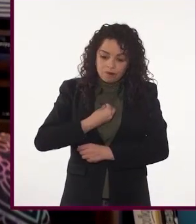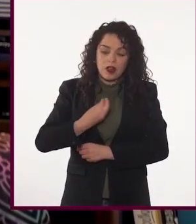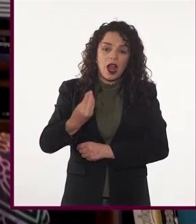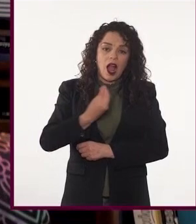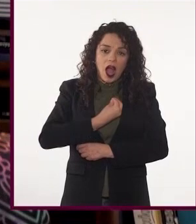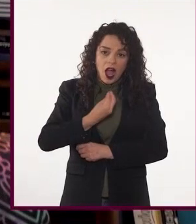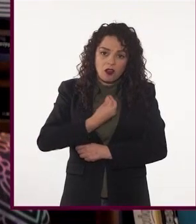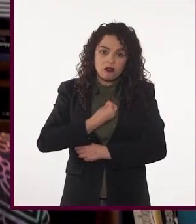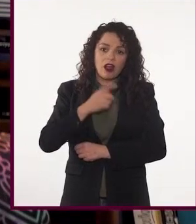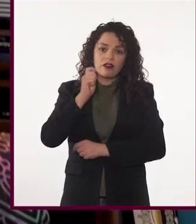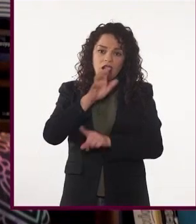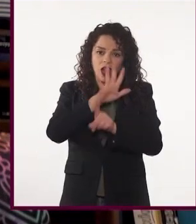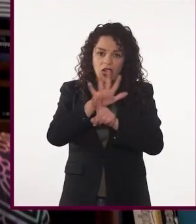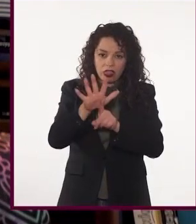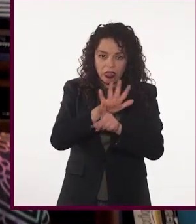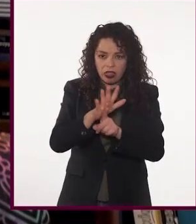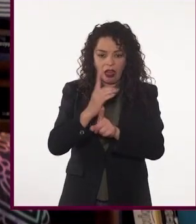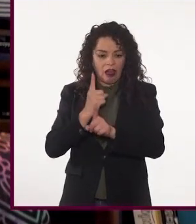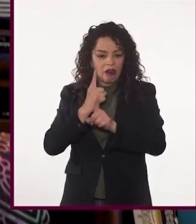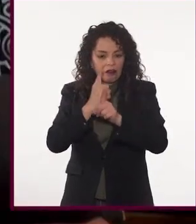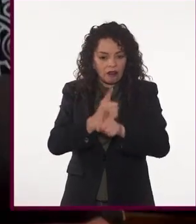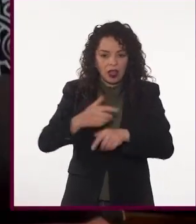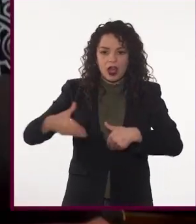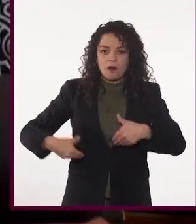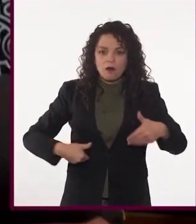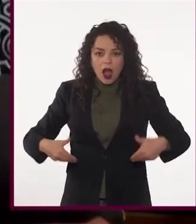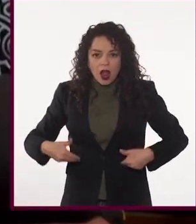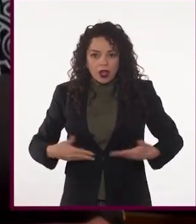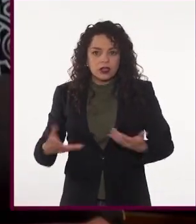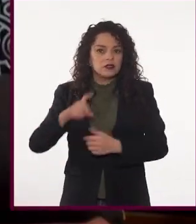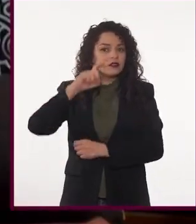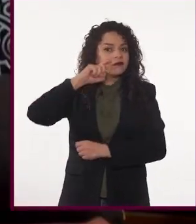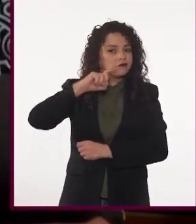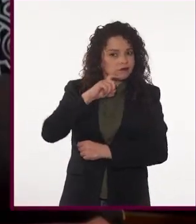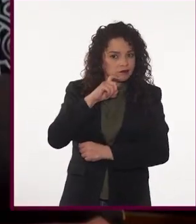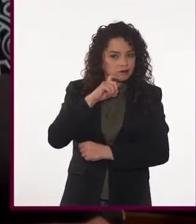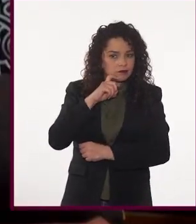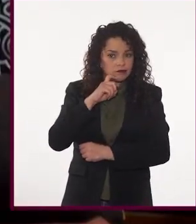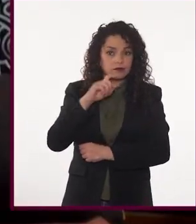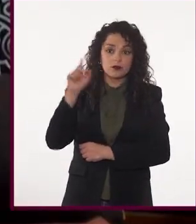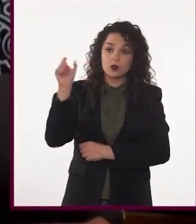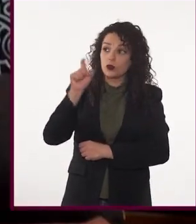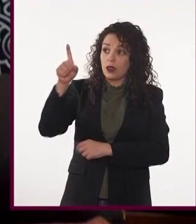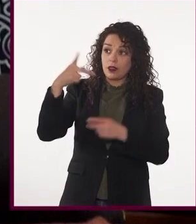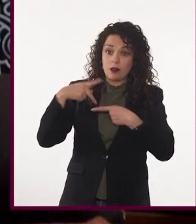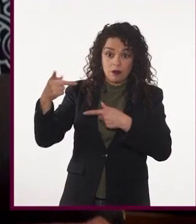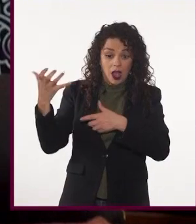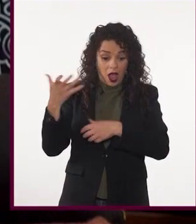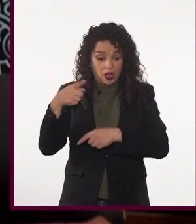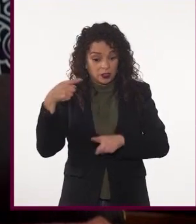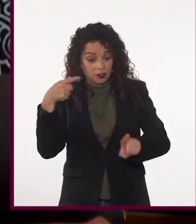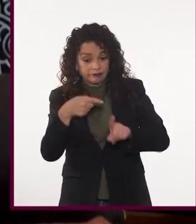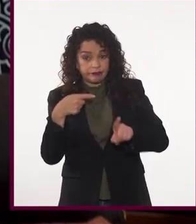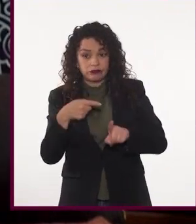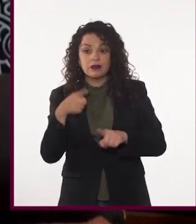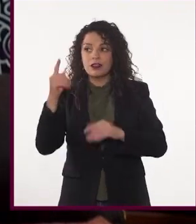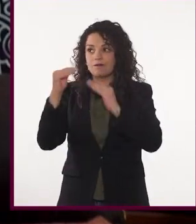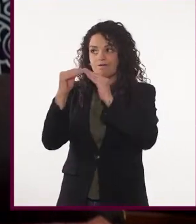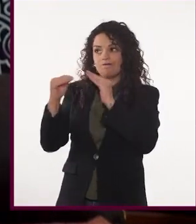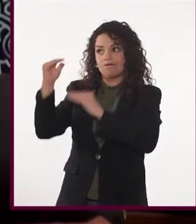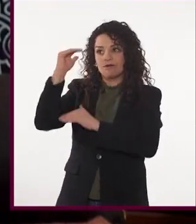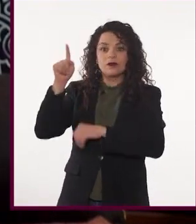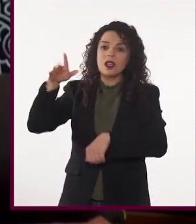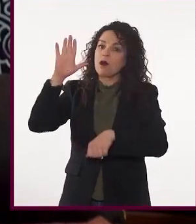sexual, hostigamiento y violencia. Si el agresor sexual es alguien que mantiene un cargo superior, la amenaza es